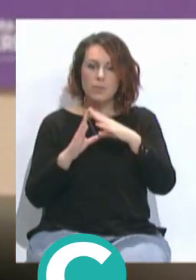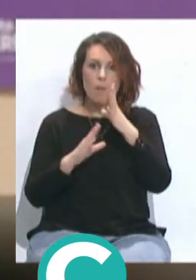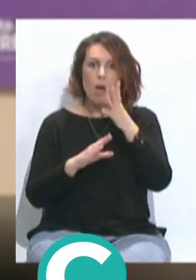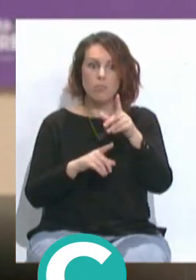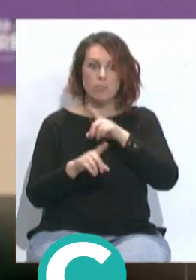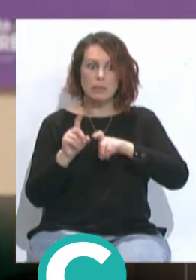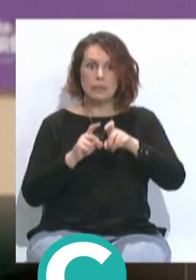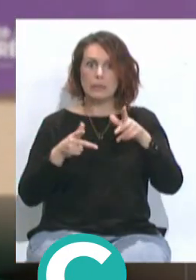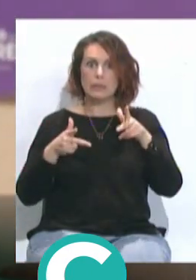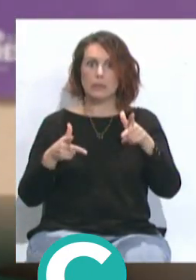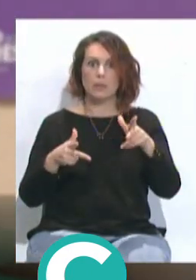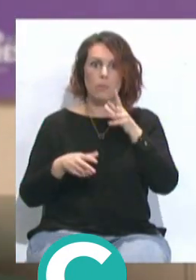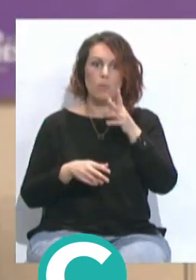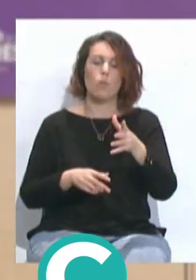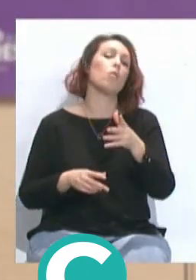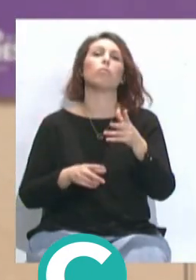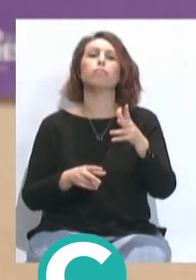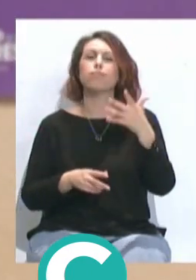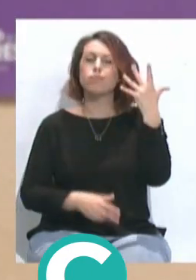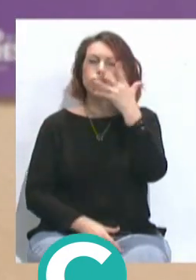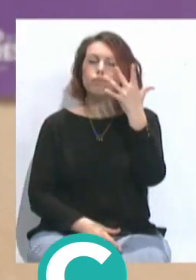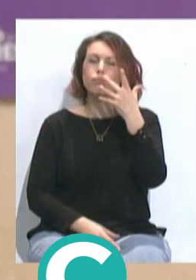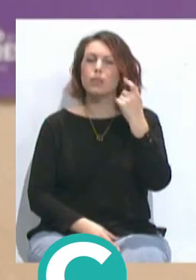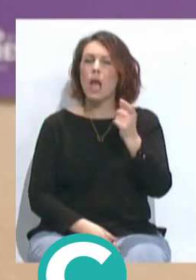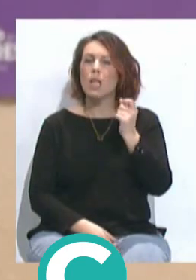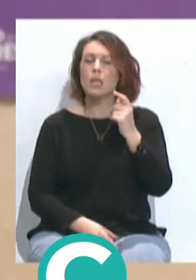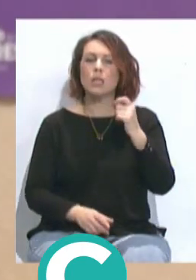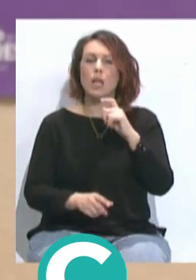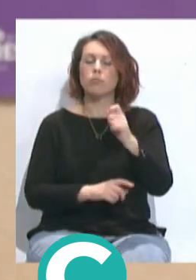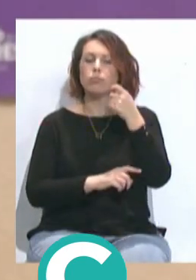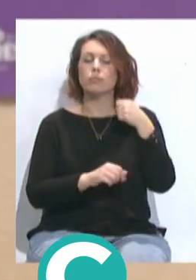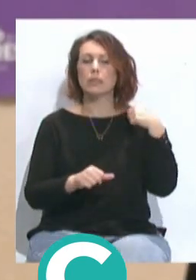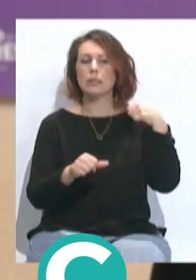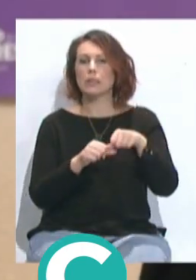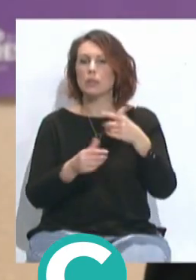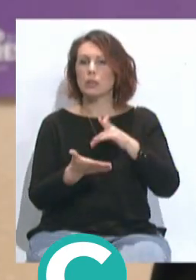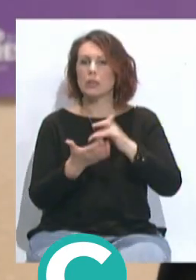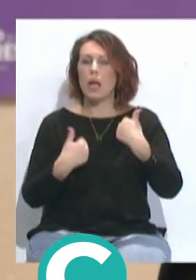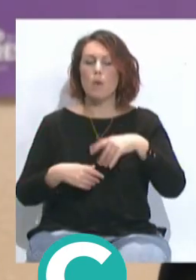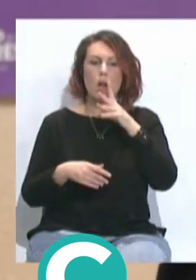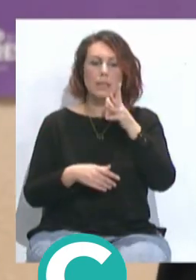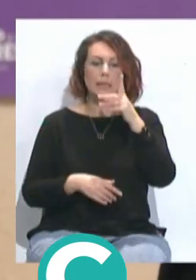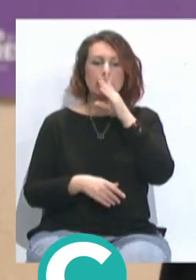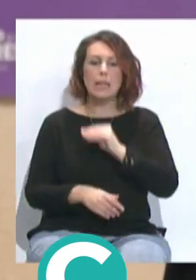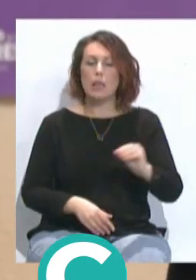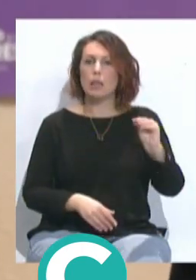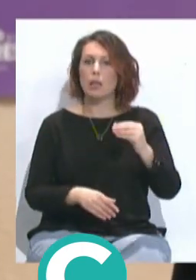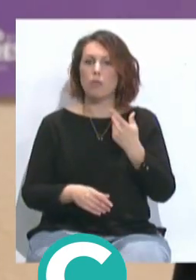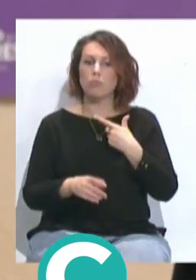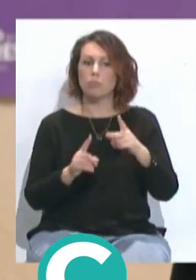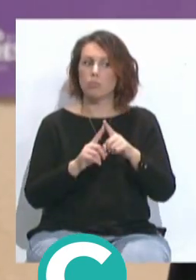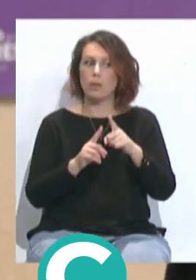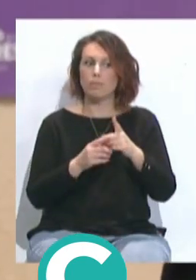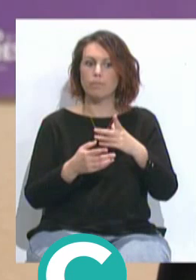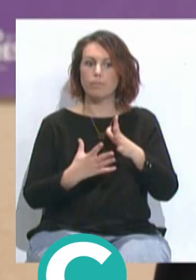retroceso en derechos, por el cuestionamiento constante de las conquistas alcanzadas y por el silencio cómplice de quienes han